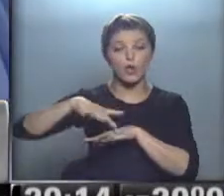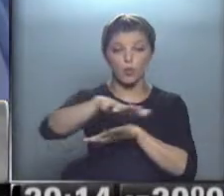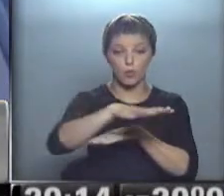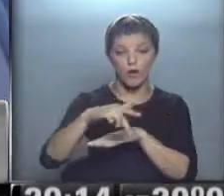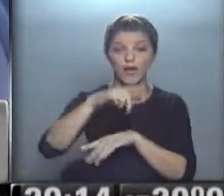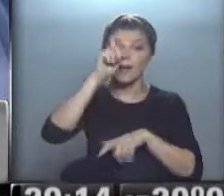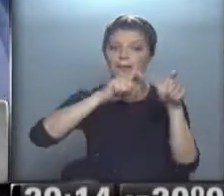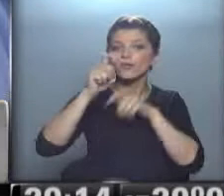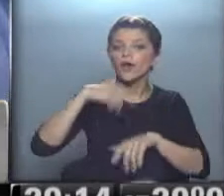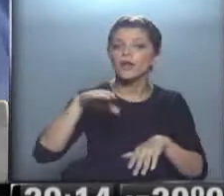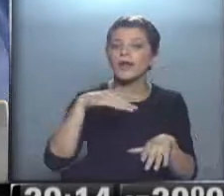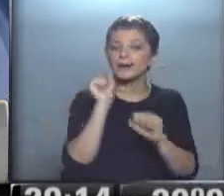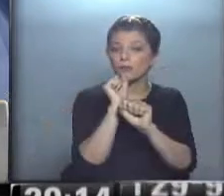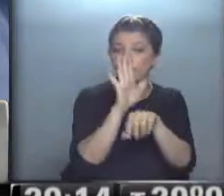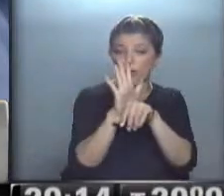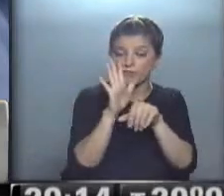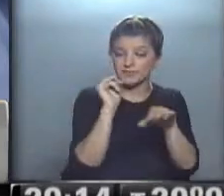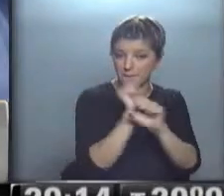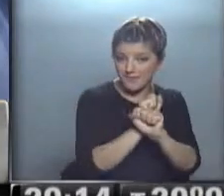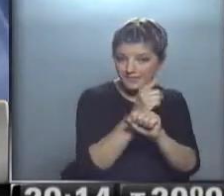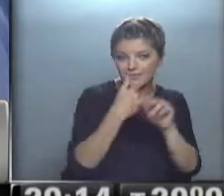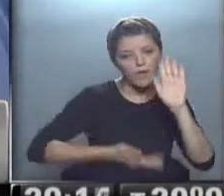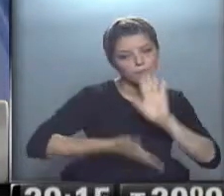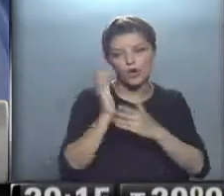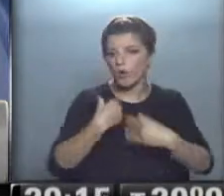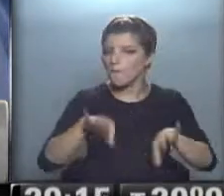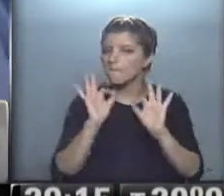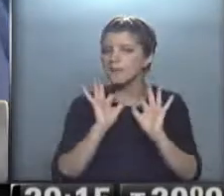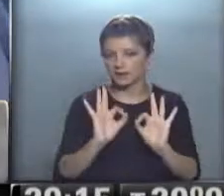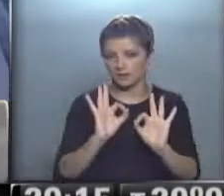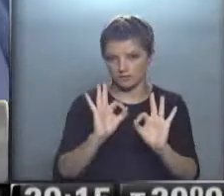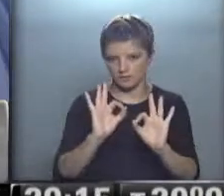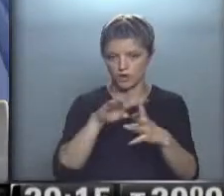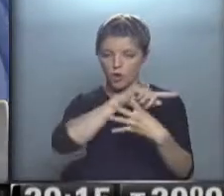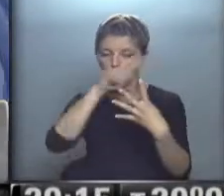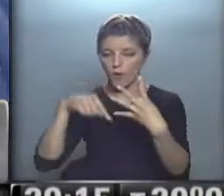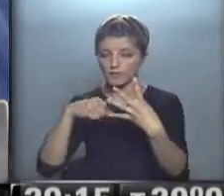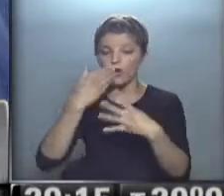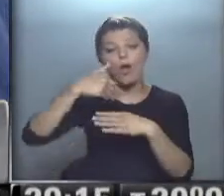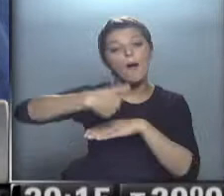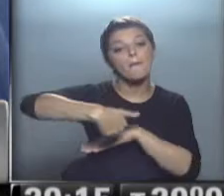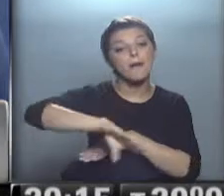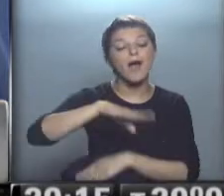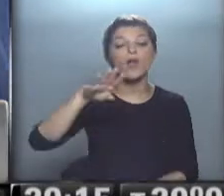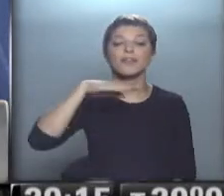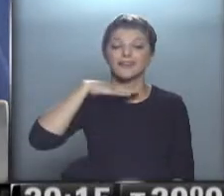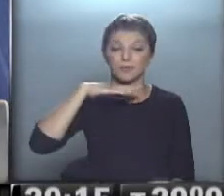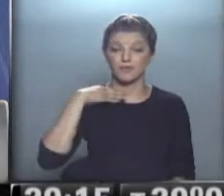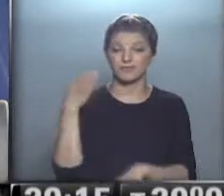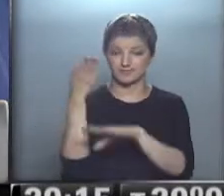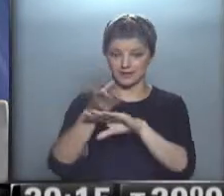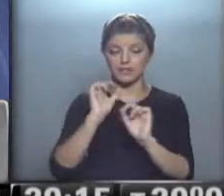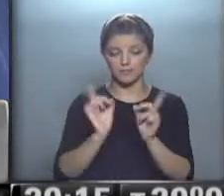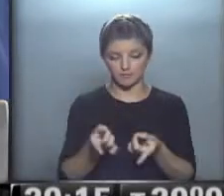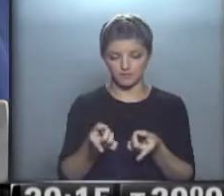han sido todos liberados, absolutamente todos liberados, y los delincuentes estarían entregando en los próximos minutos. Así es, y es una buena